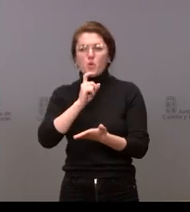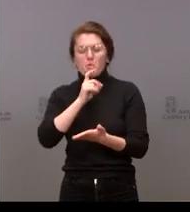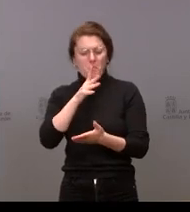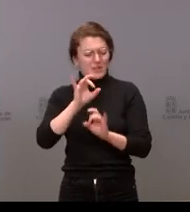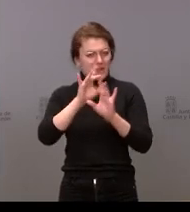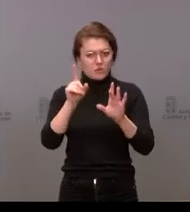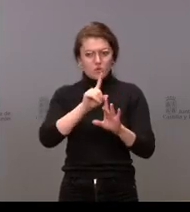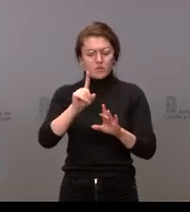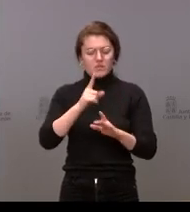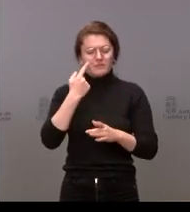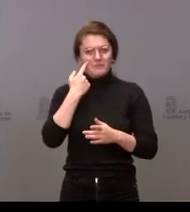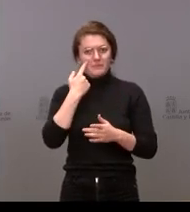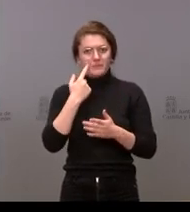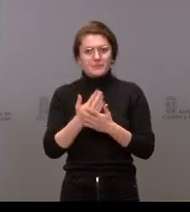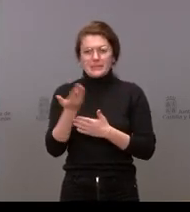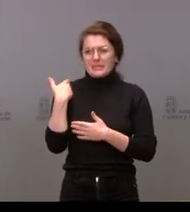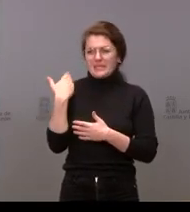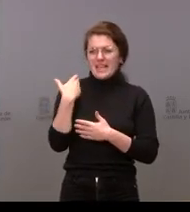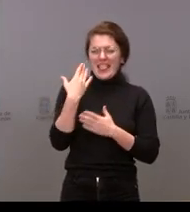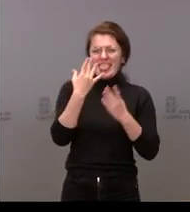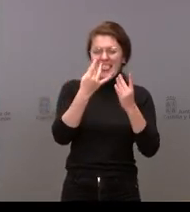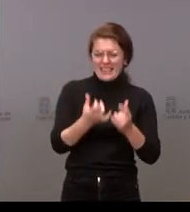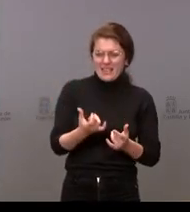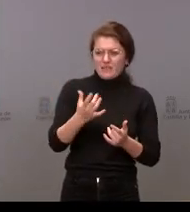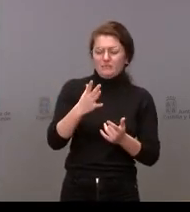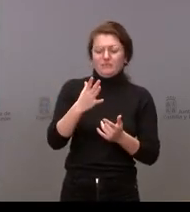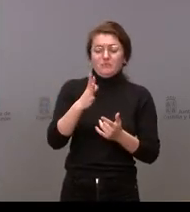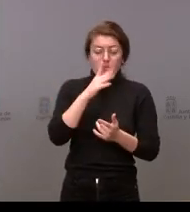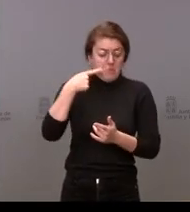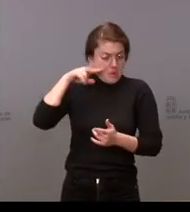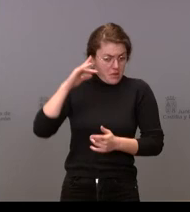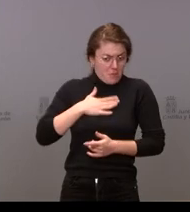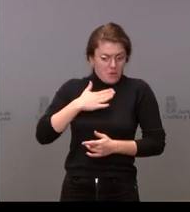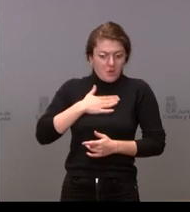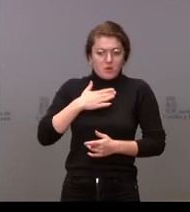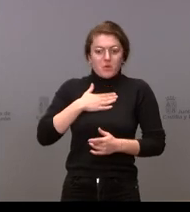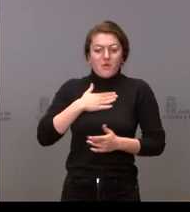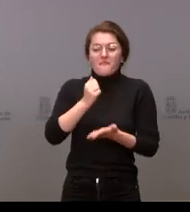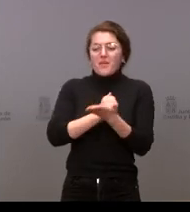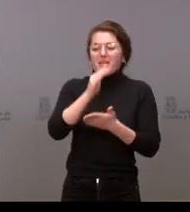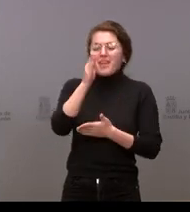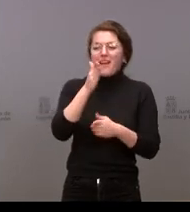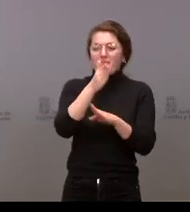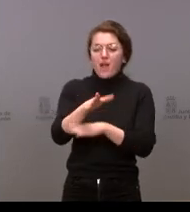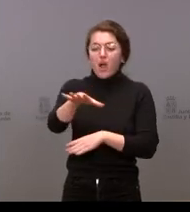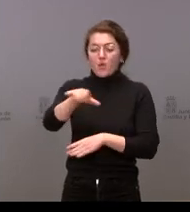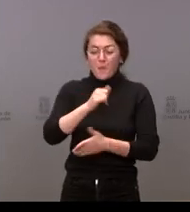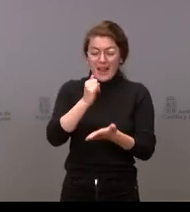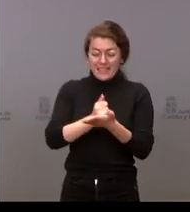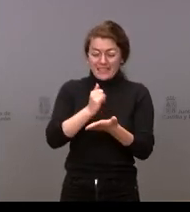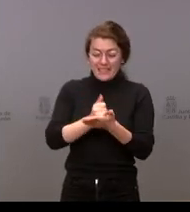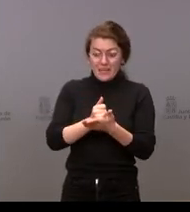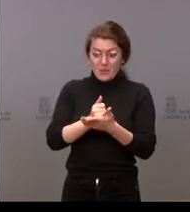hasta hace diez días así que por experiencia personal antes en la farmacia positivo tener si estabas en la aplicación tenías que ir al hospital